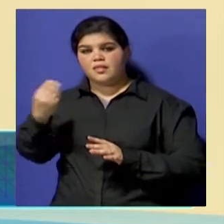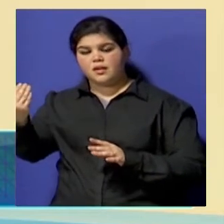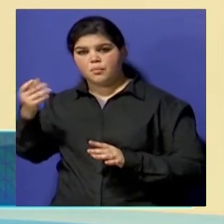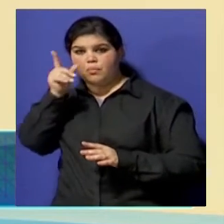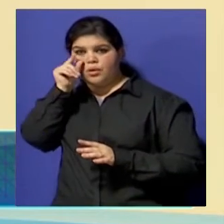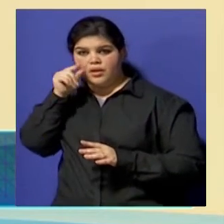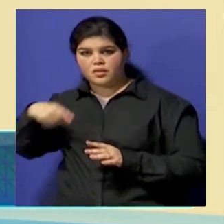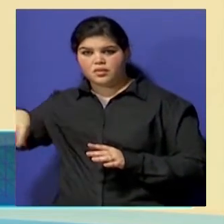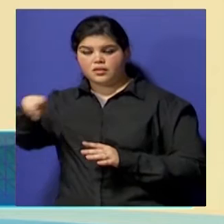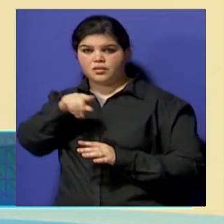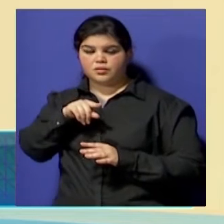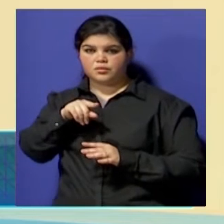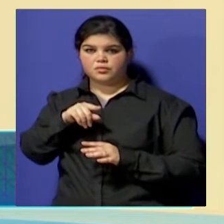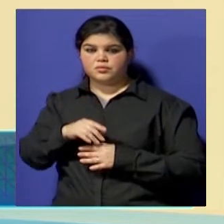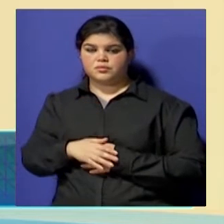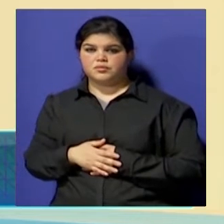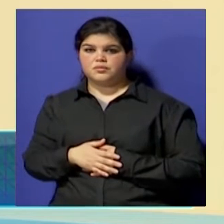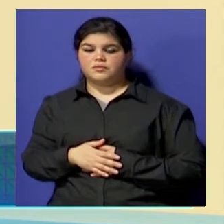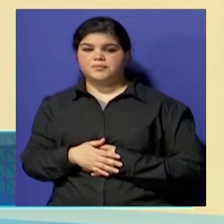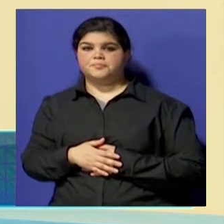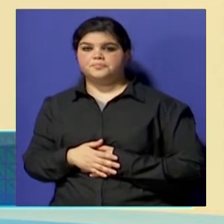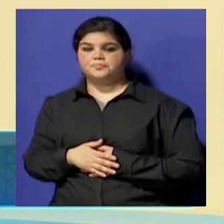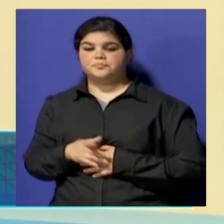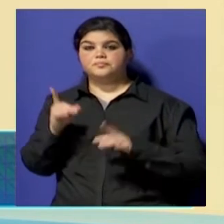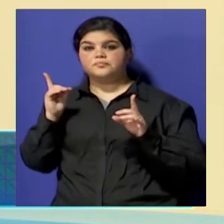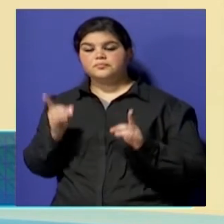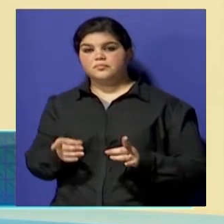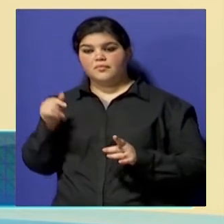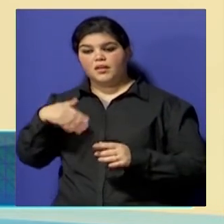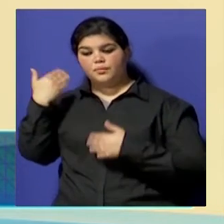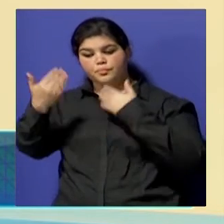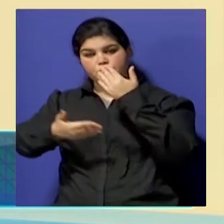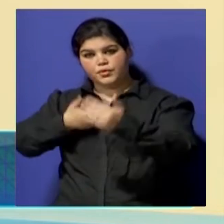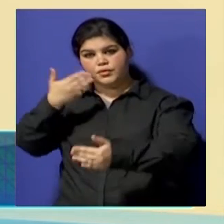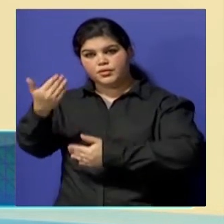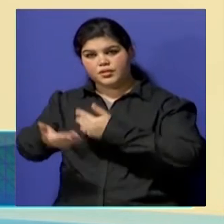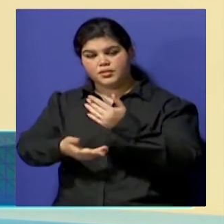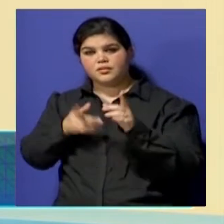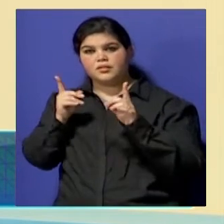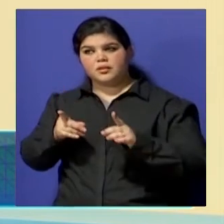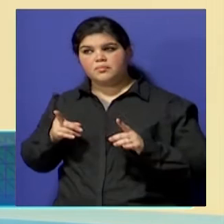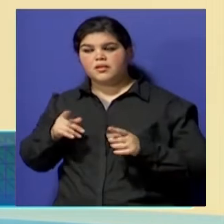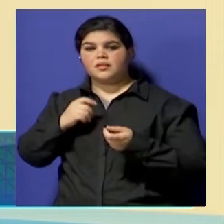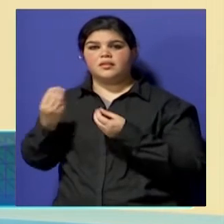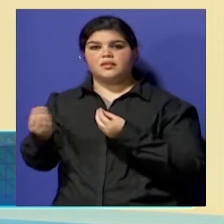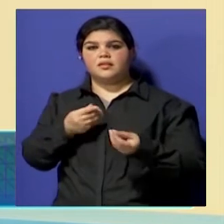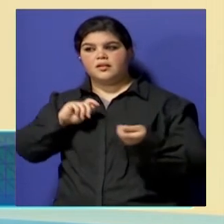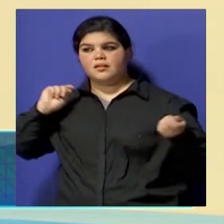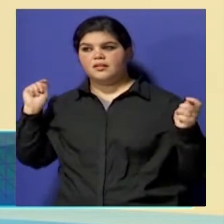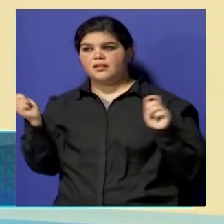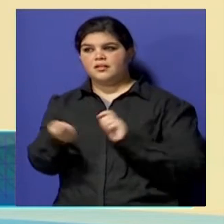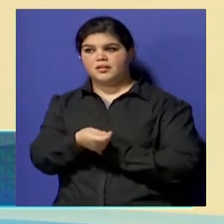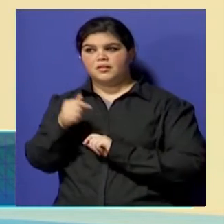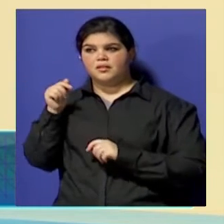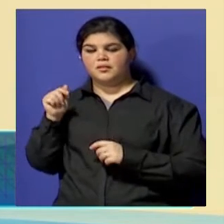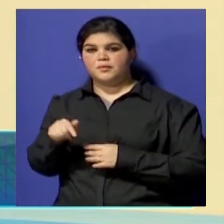cierto? Y bueno, pero a su vez se va a dar todo un proceso de movilización, de radicalización, digamos